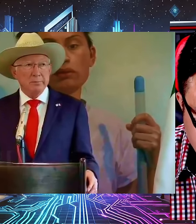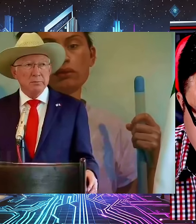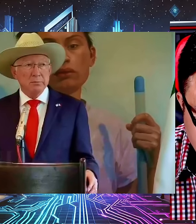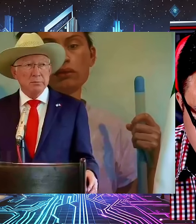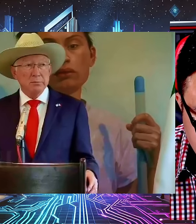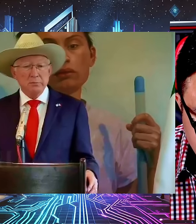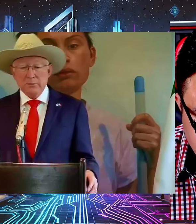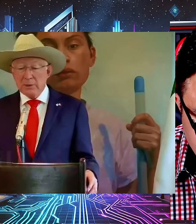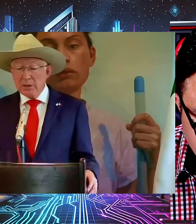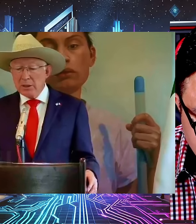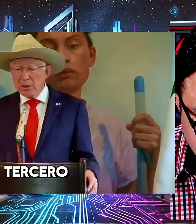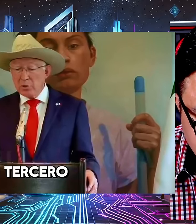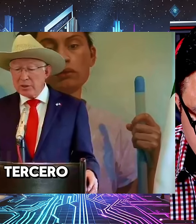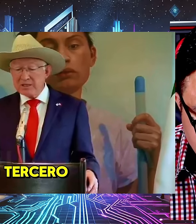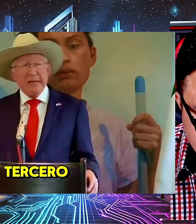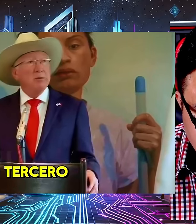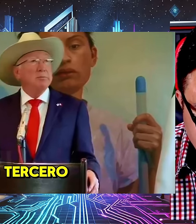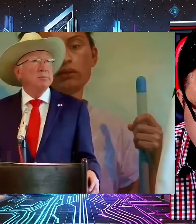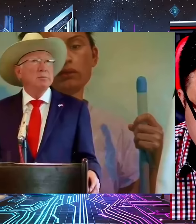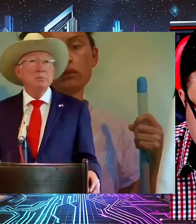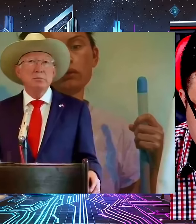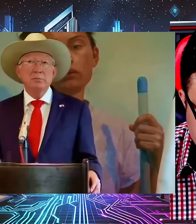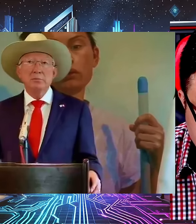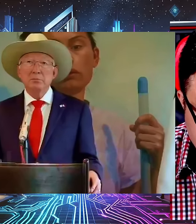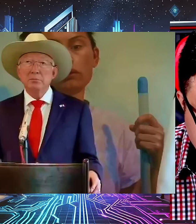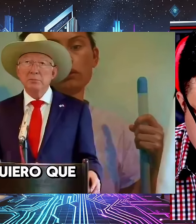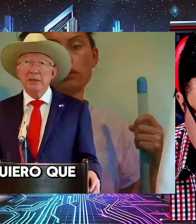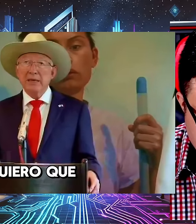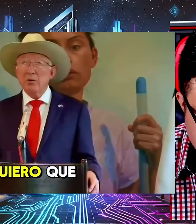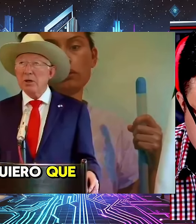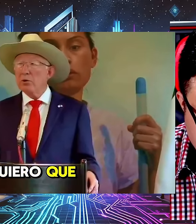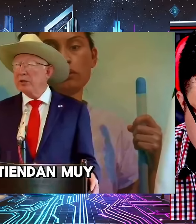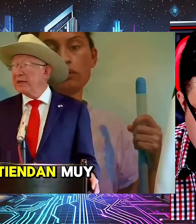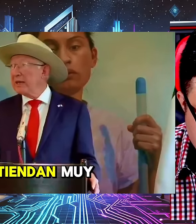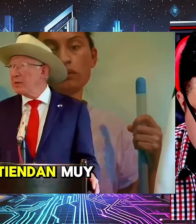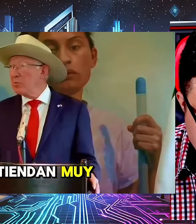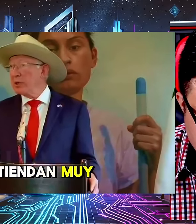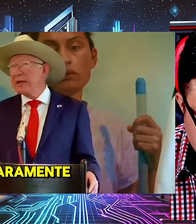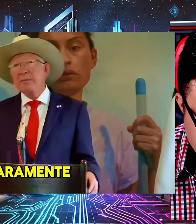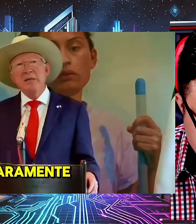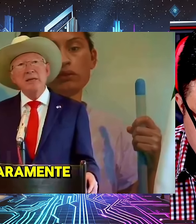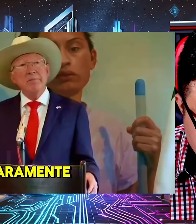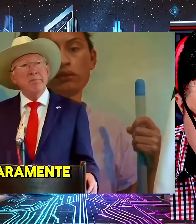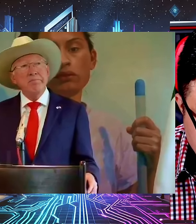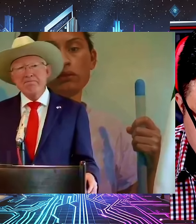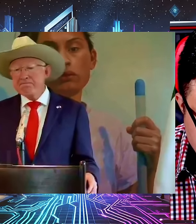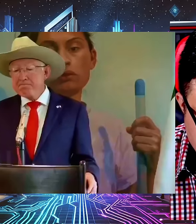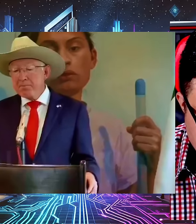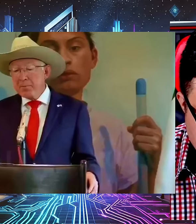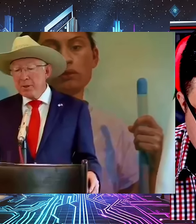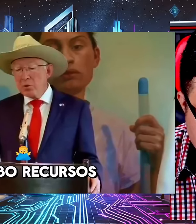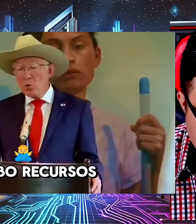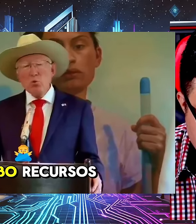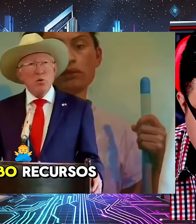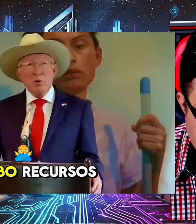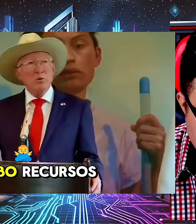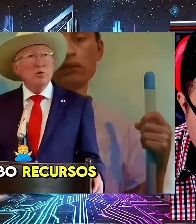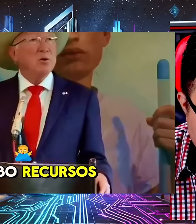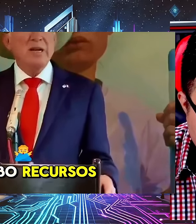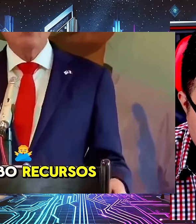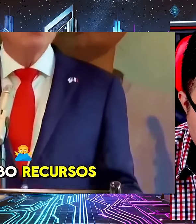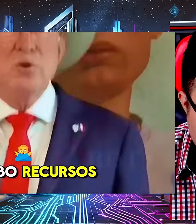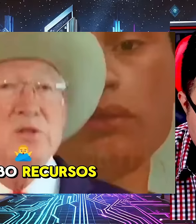voluntad. Lo tercero, y quiero que lo entiendan muy claramente, no